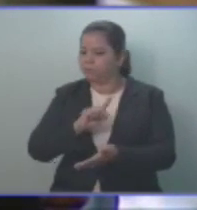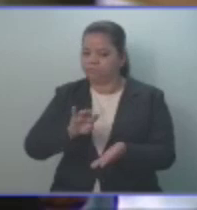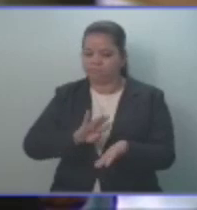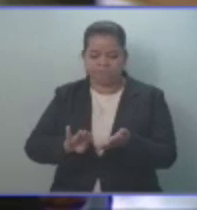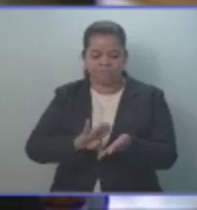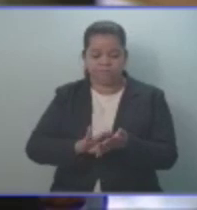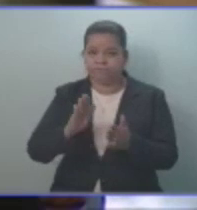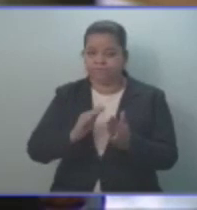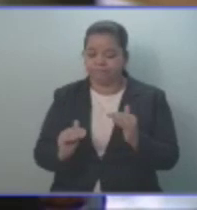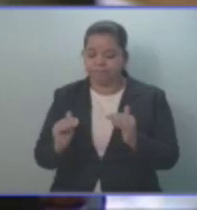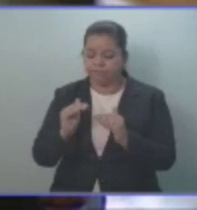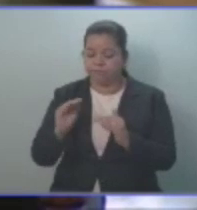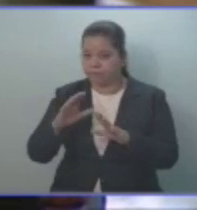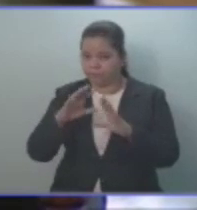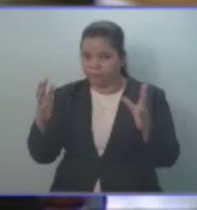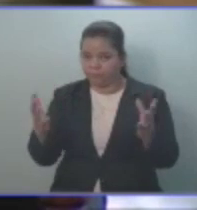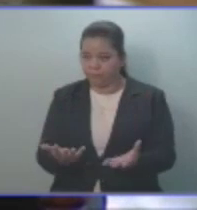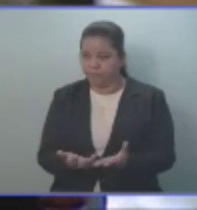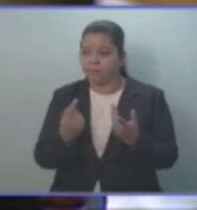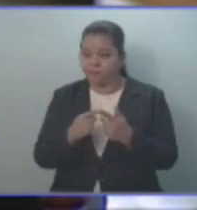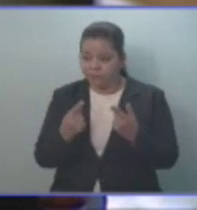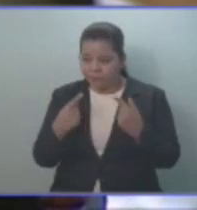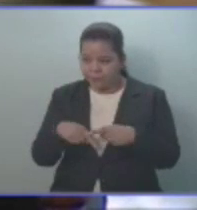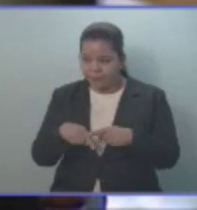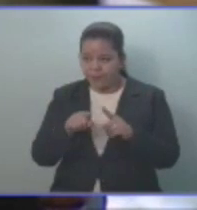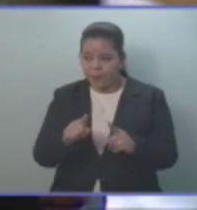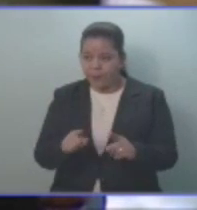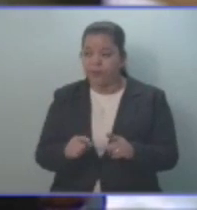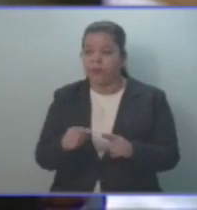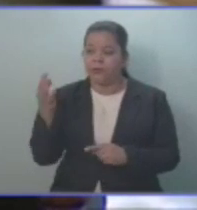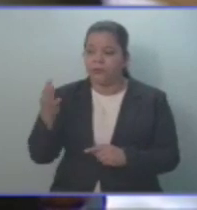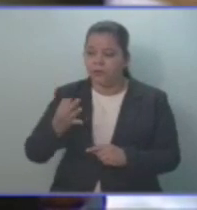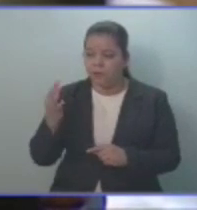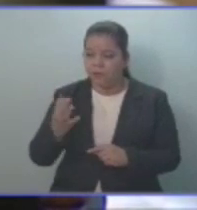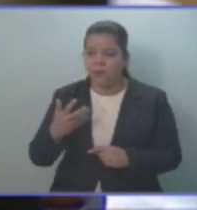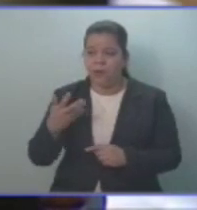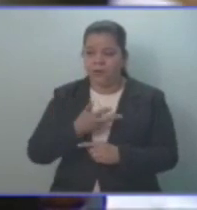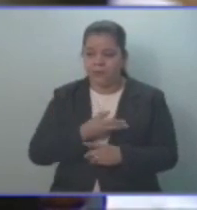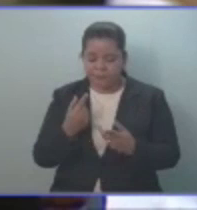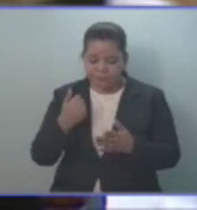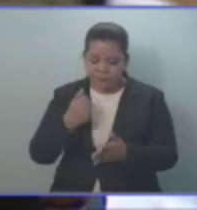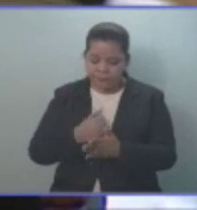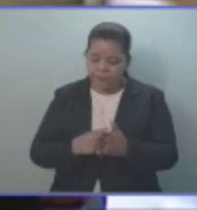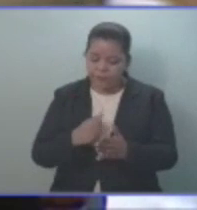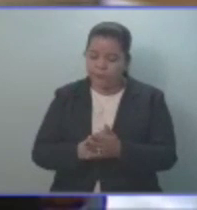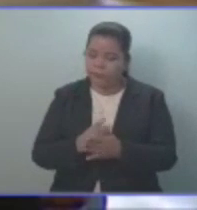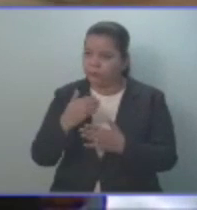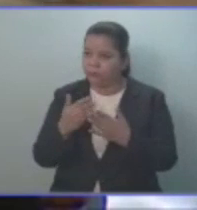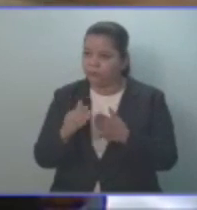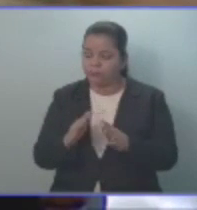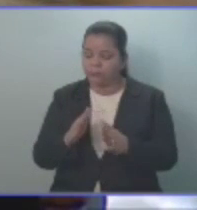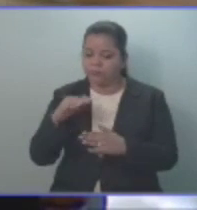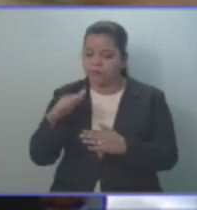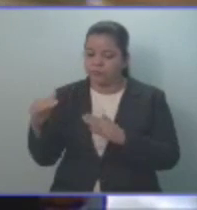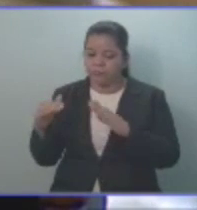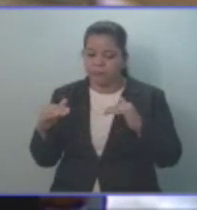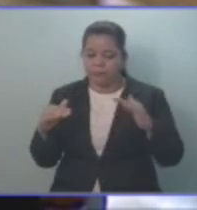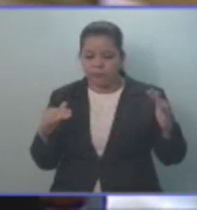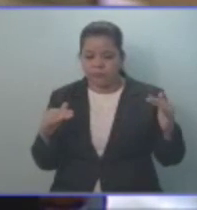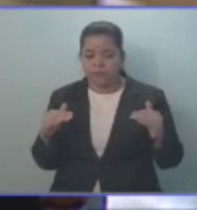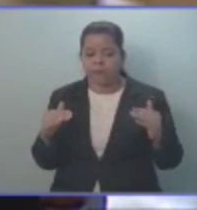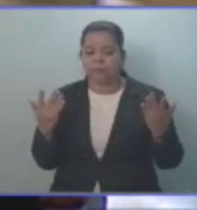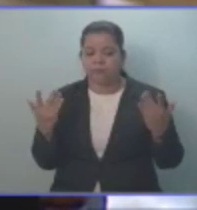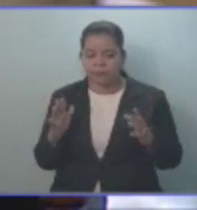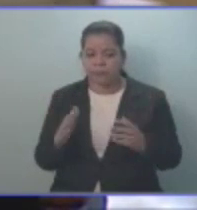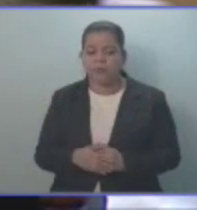internacional, y que para continuar ese rubro es necesario un esfuerzo coordinado entre los países